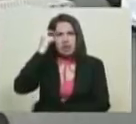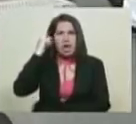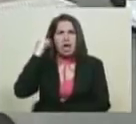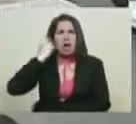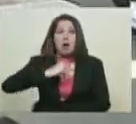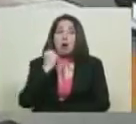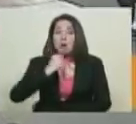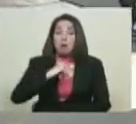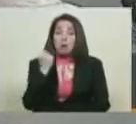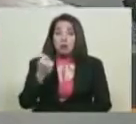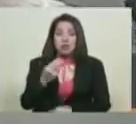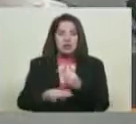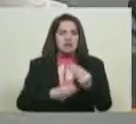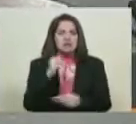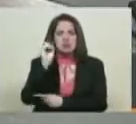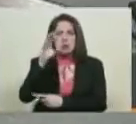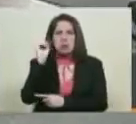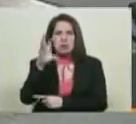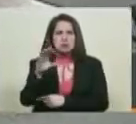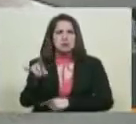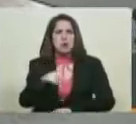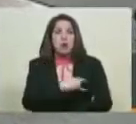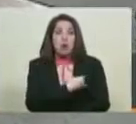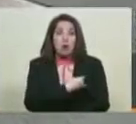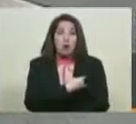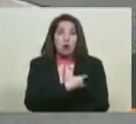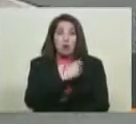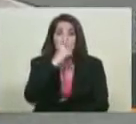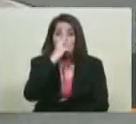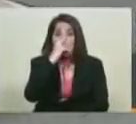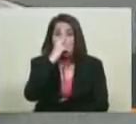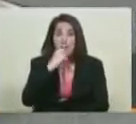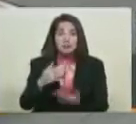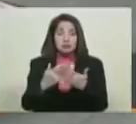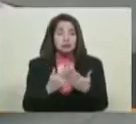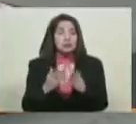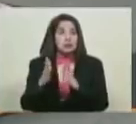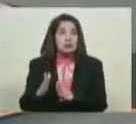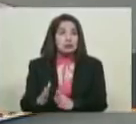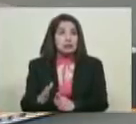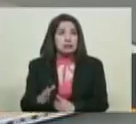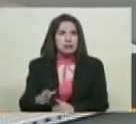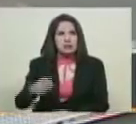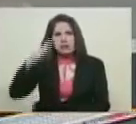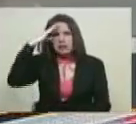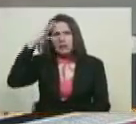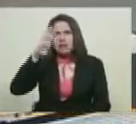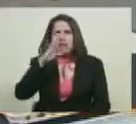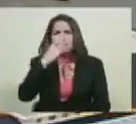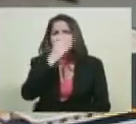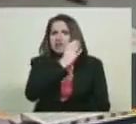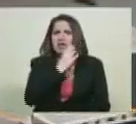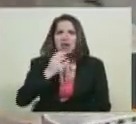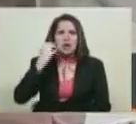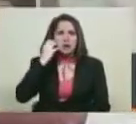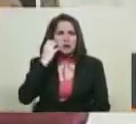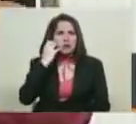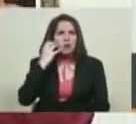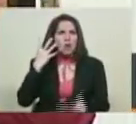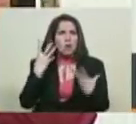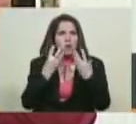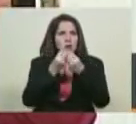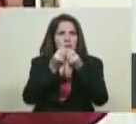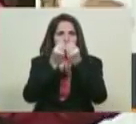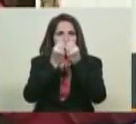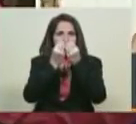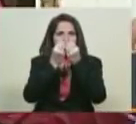estudiantes universitarios de América Latina y el Caribe, y Fidel Castro era líder de los